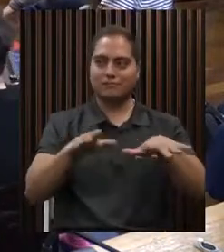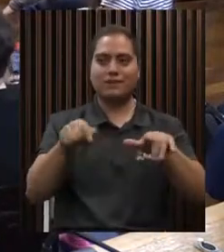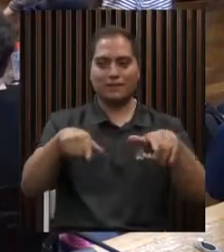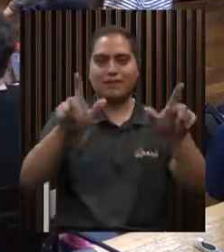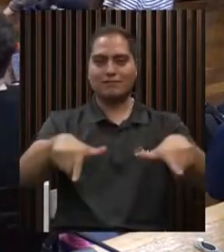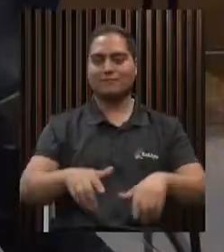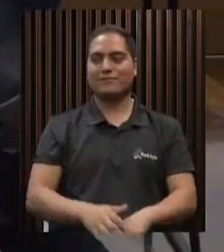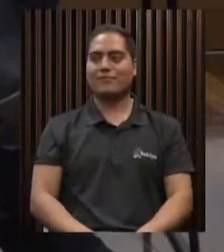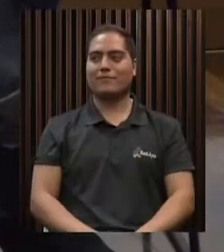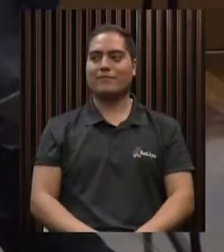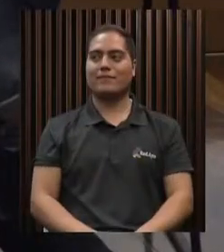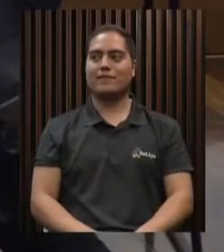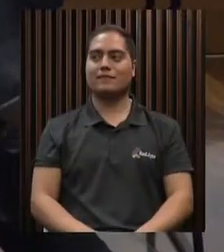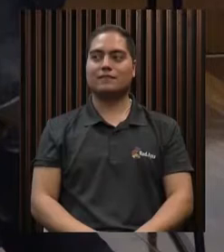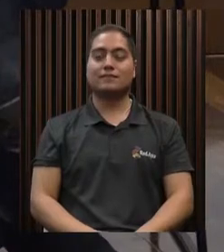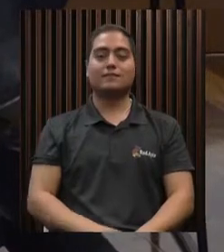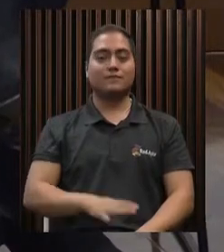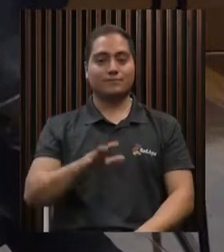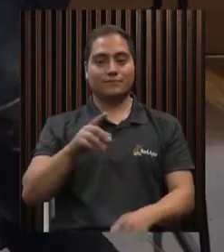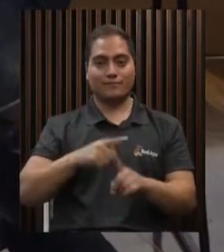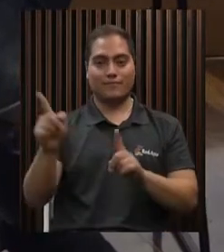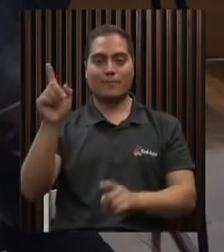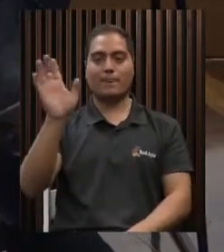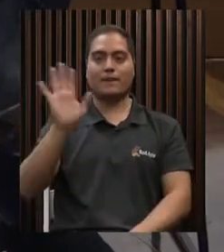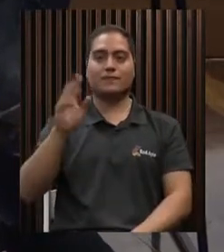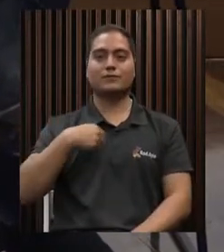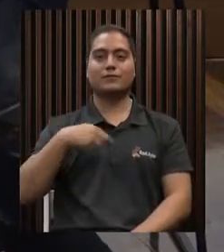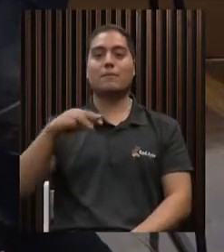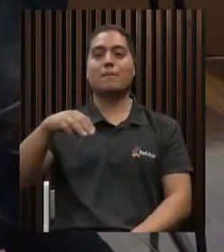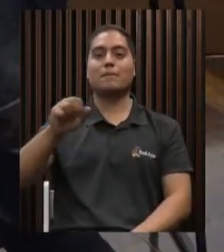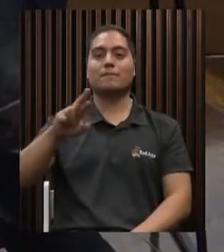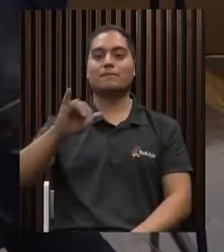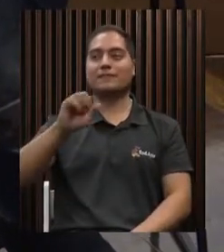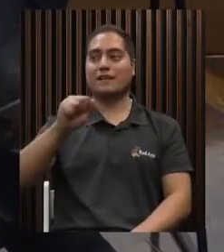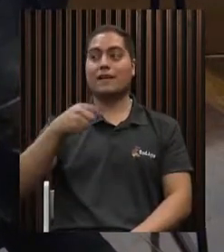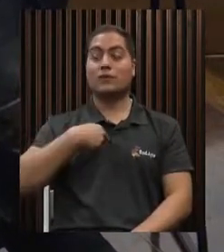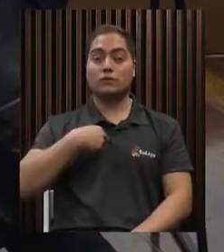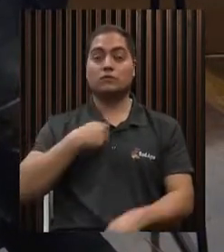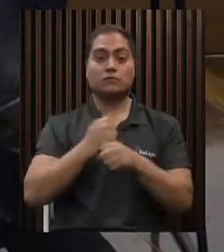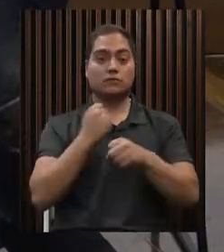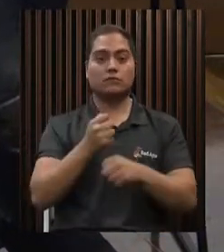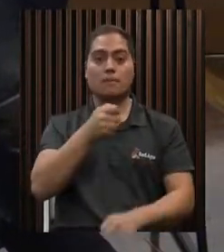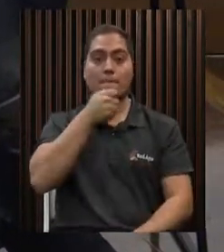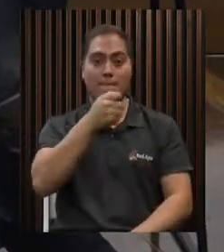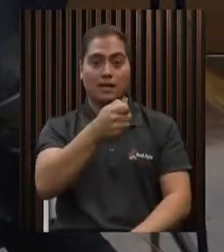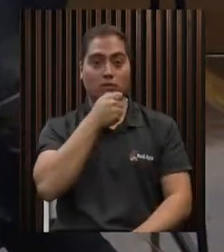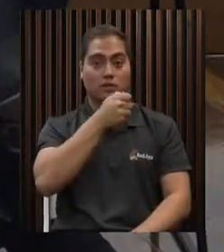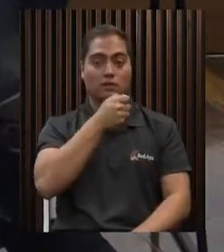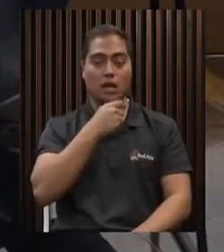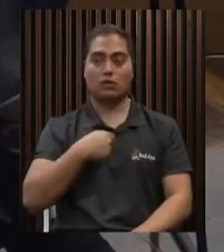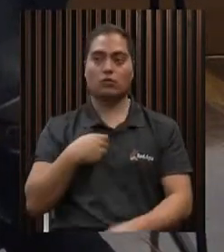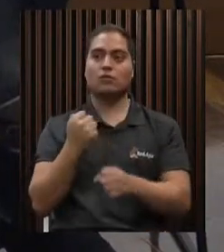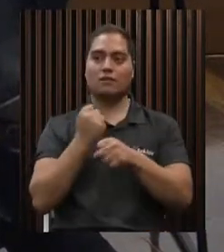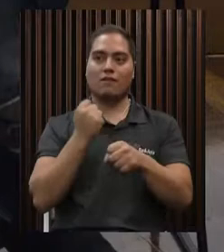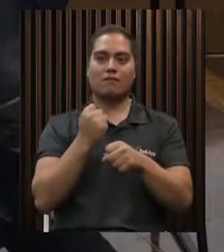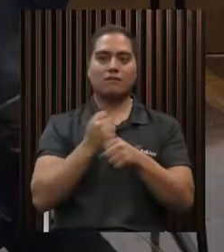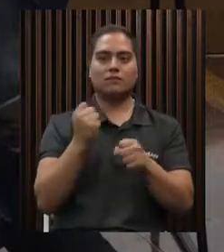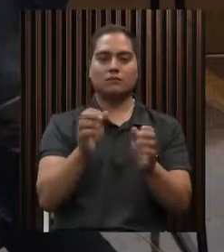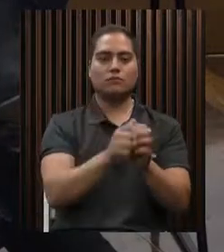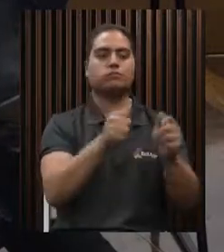Hola, me llamo María Eugenia, soy periodista. Trabajo en un diario de circulación